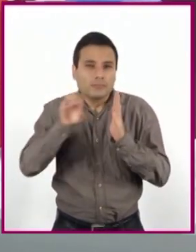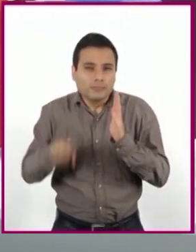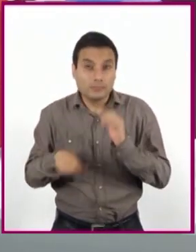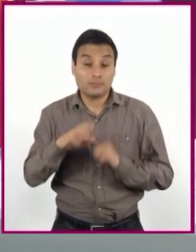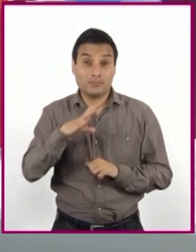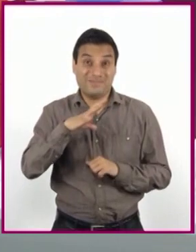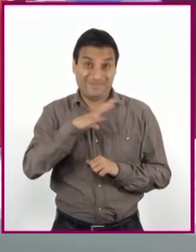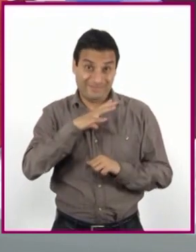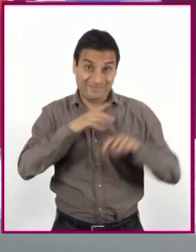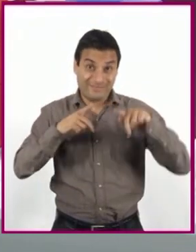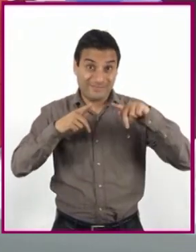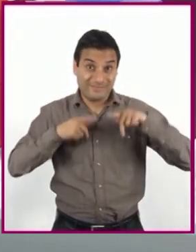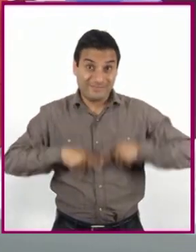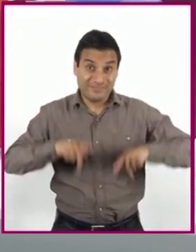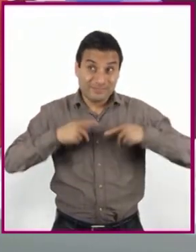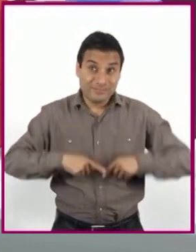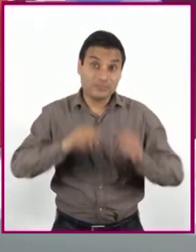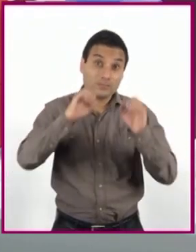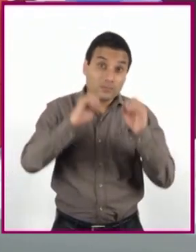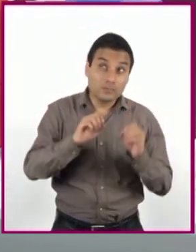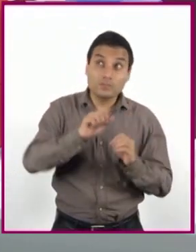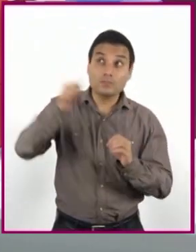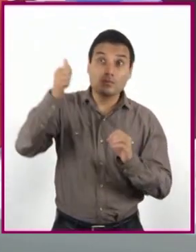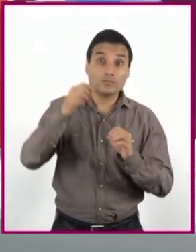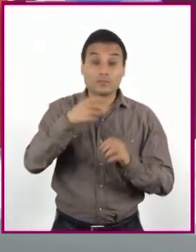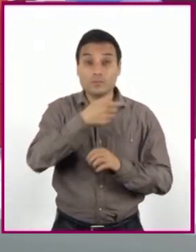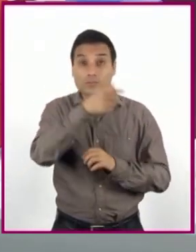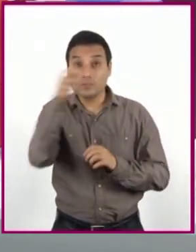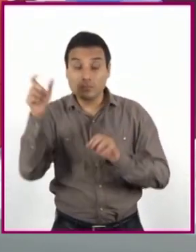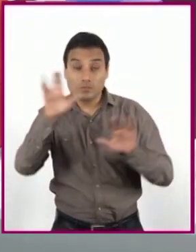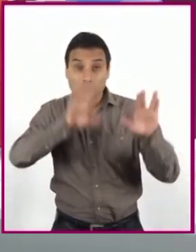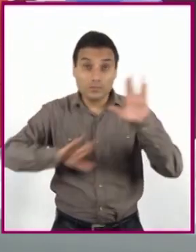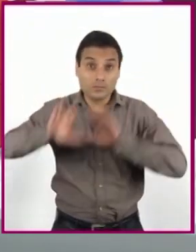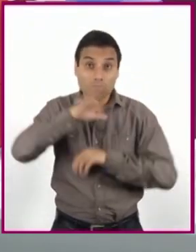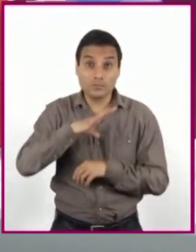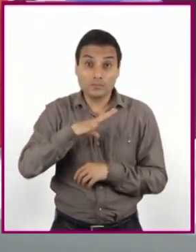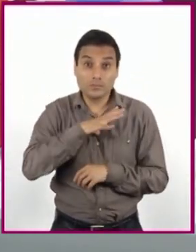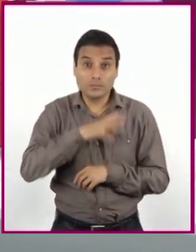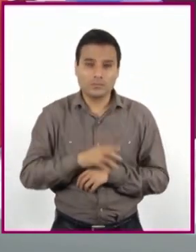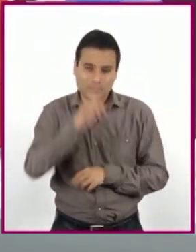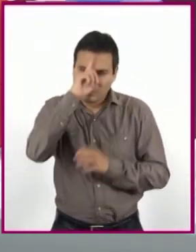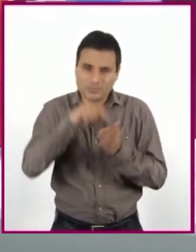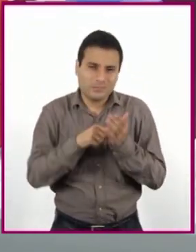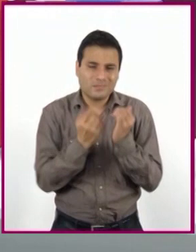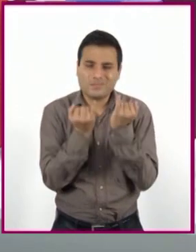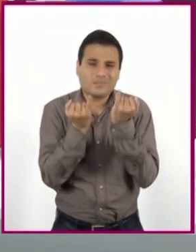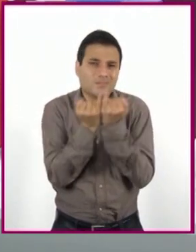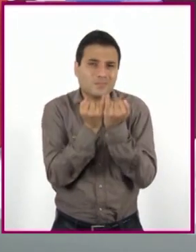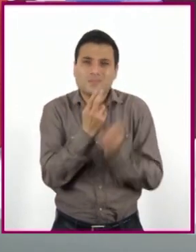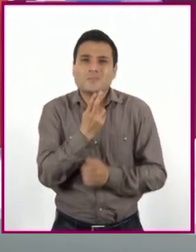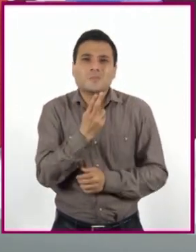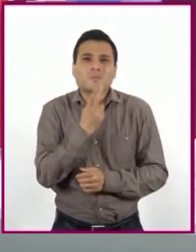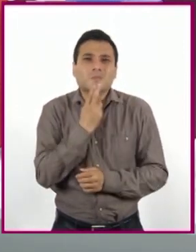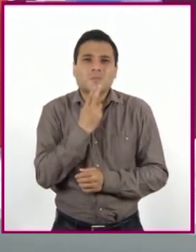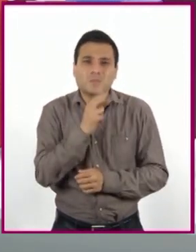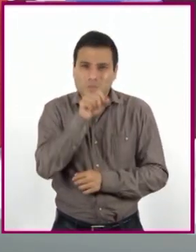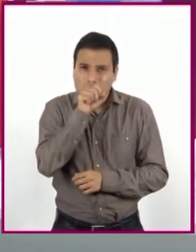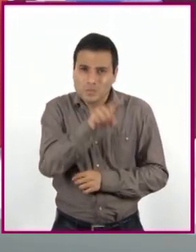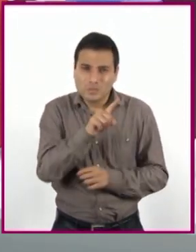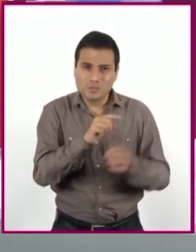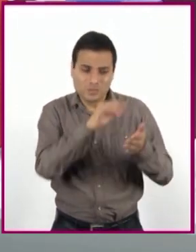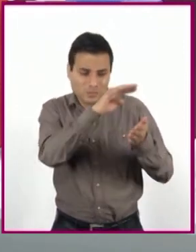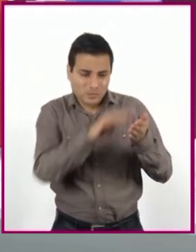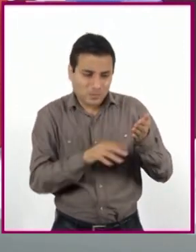también la utilizarían, ya que debido a las propiedades, el orden, la organización y el lenguaje que presentan los elementos en la